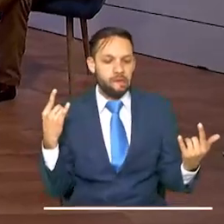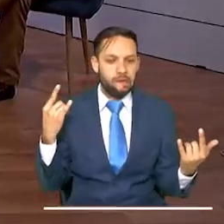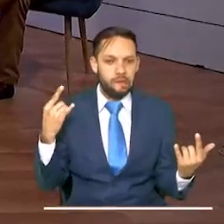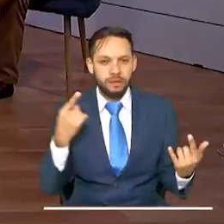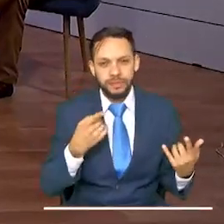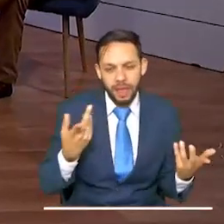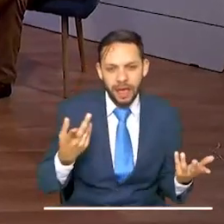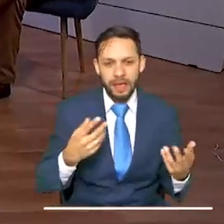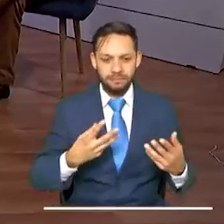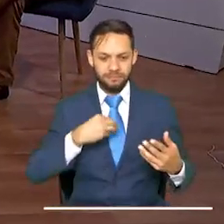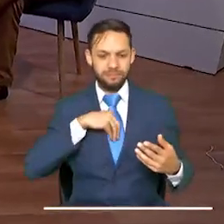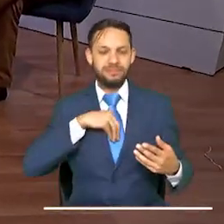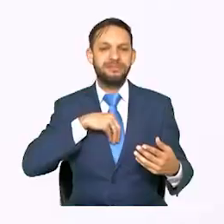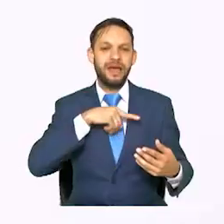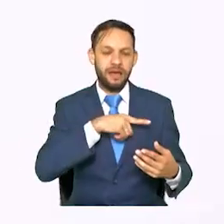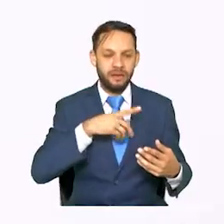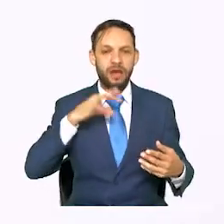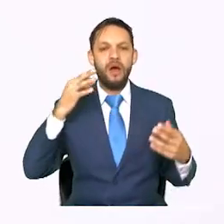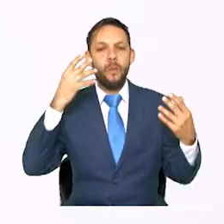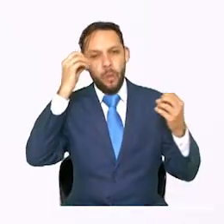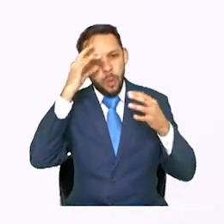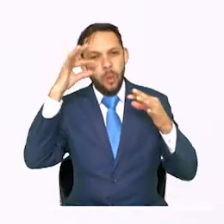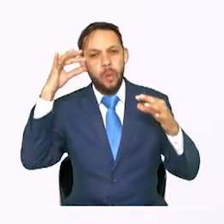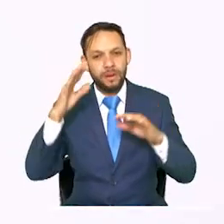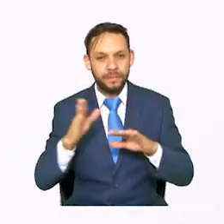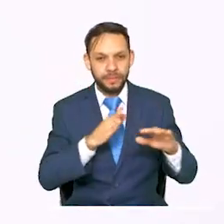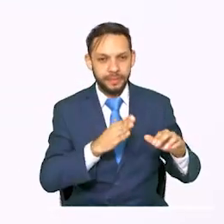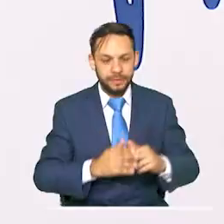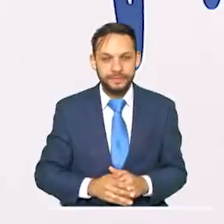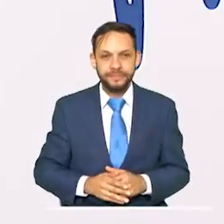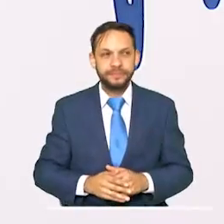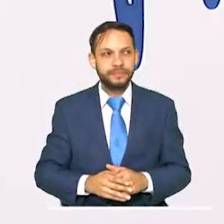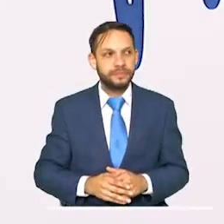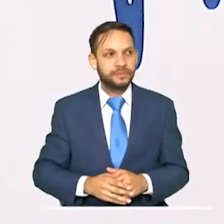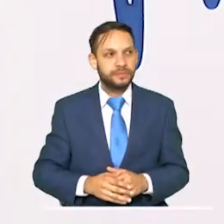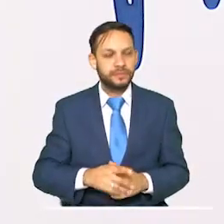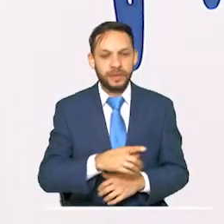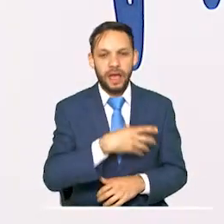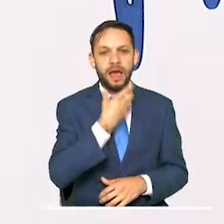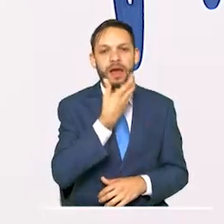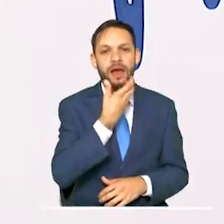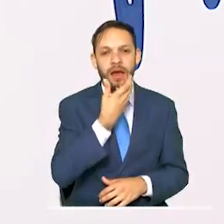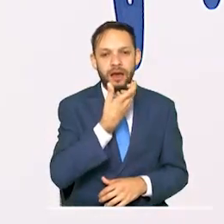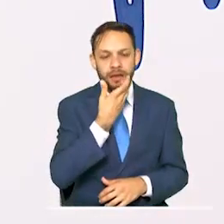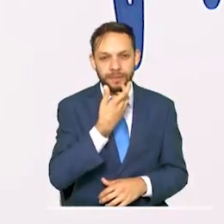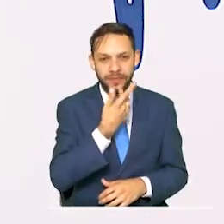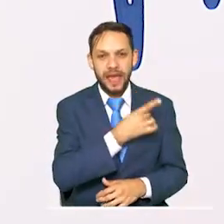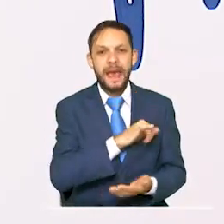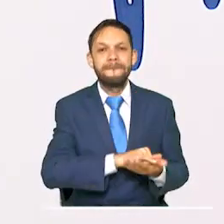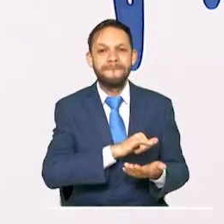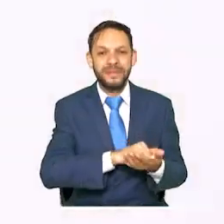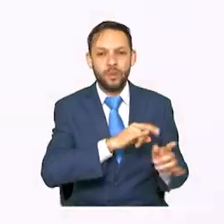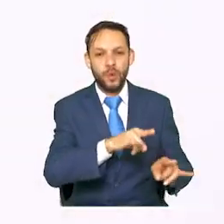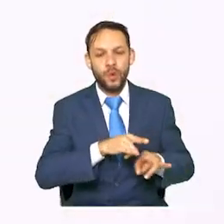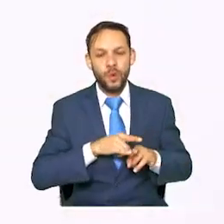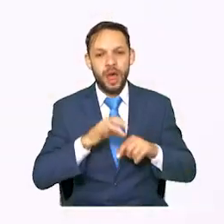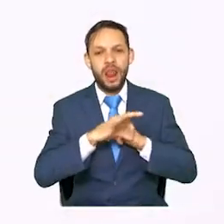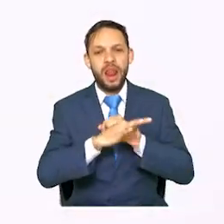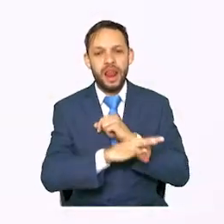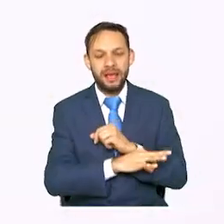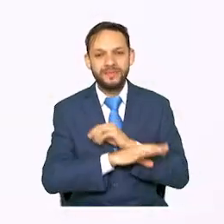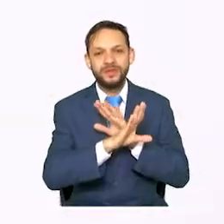de ese principio psicoactivo o psicotrópico. Es decir, que si es en calor, aparece el principio psicotrópico, que es el THC.